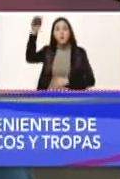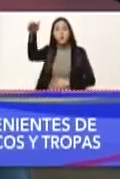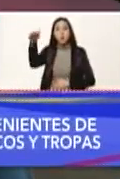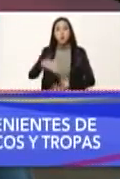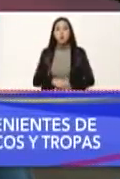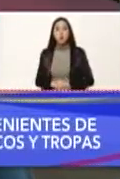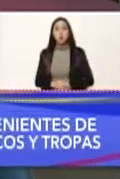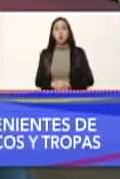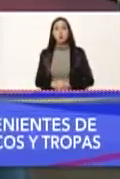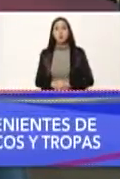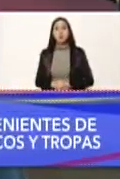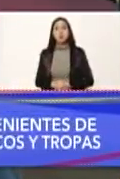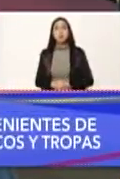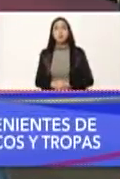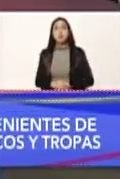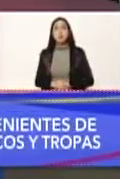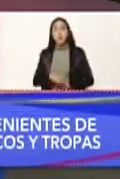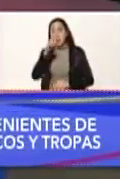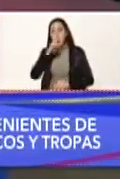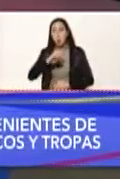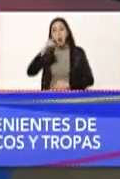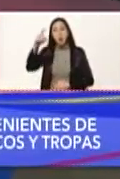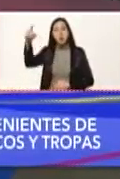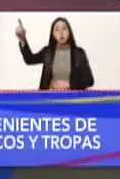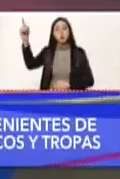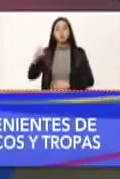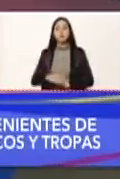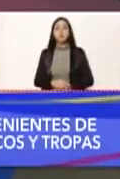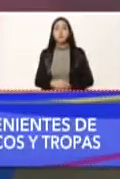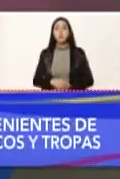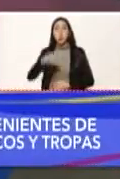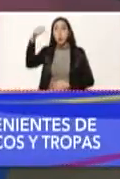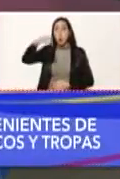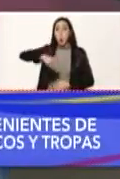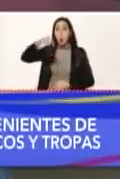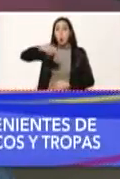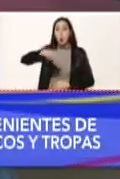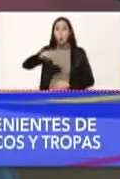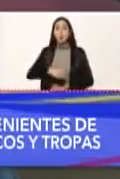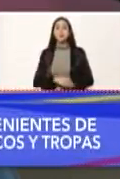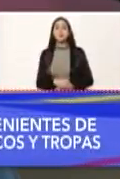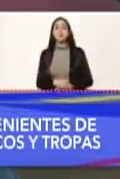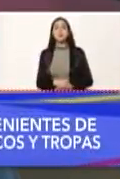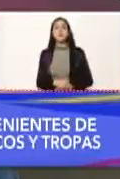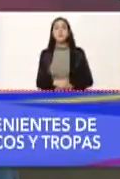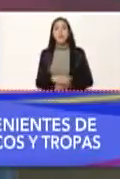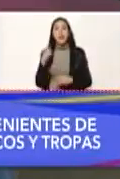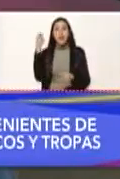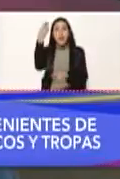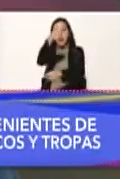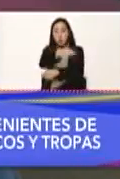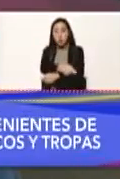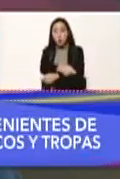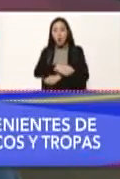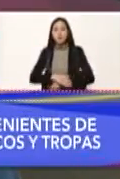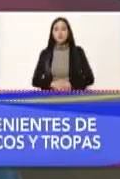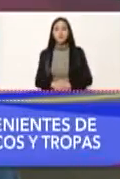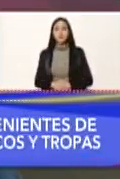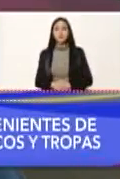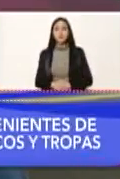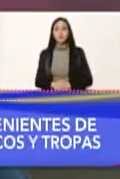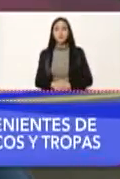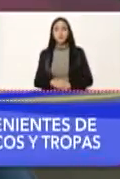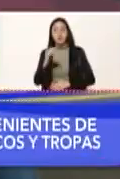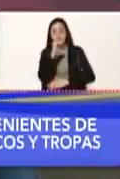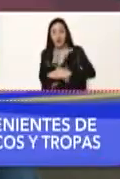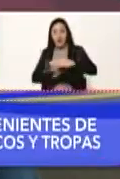las décadas que están por venir. Hoy se gradúan y